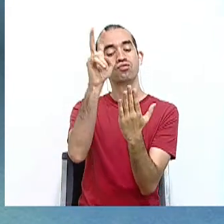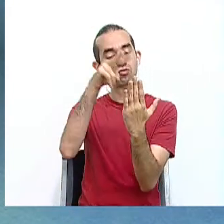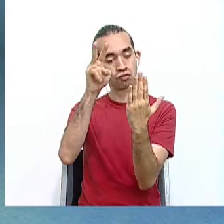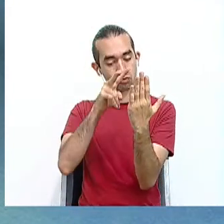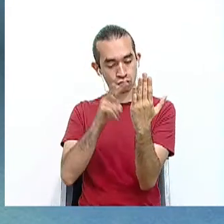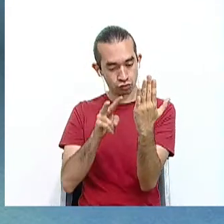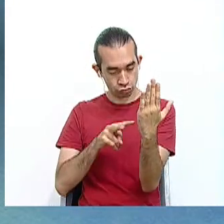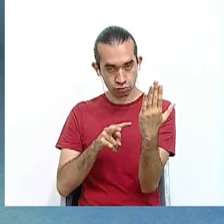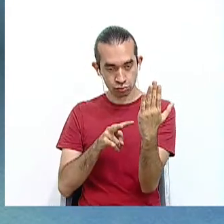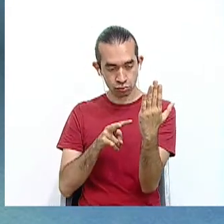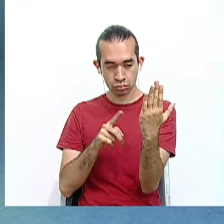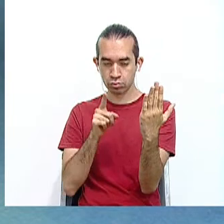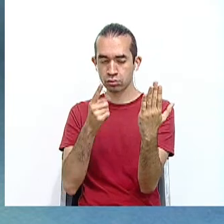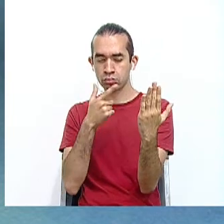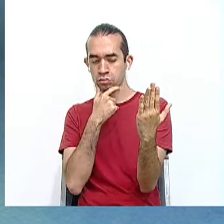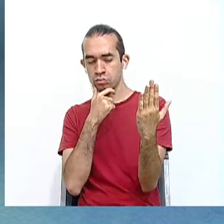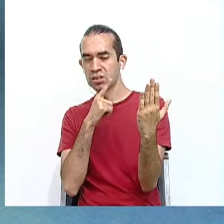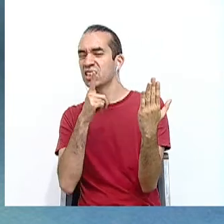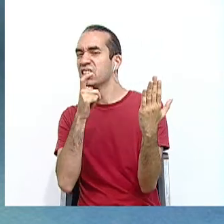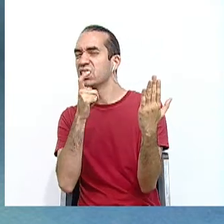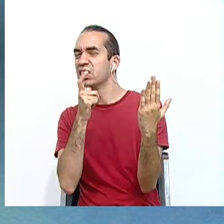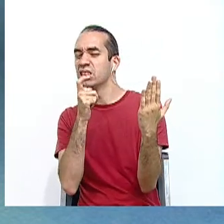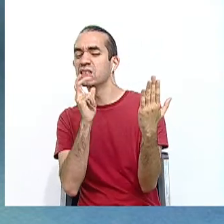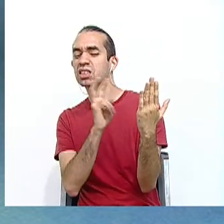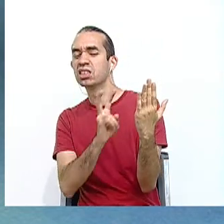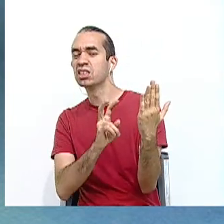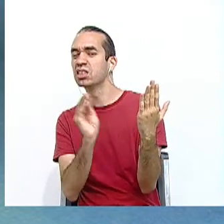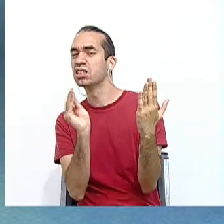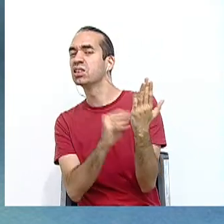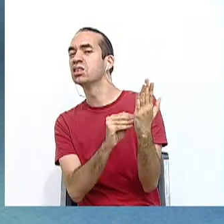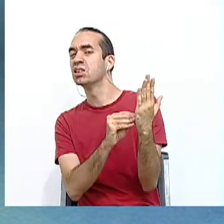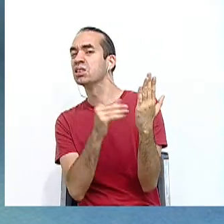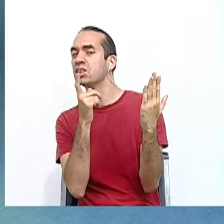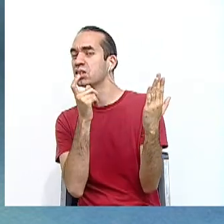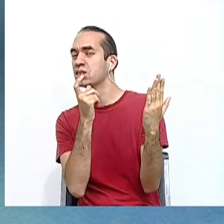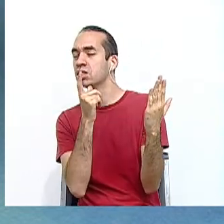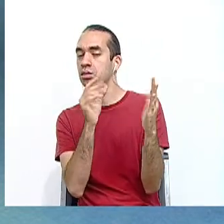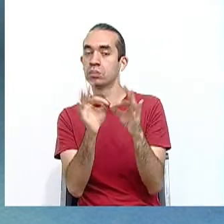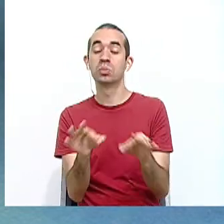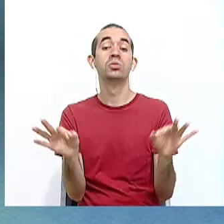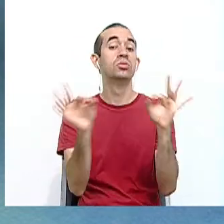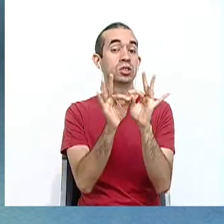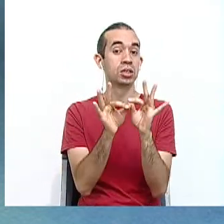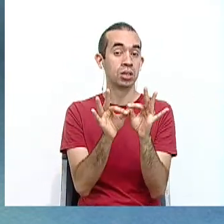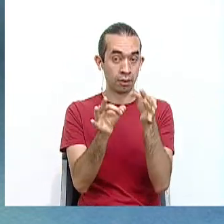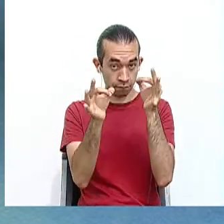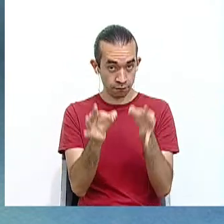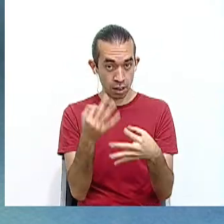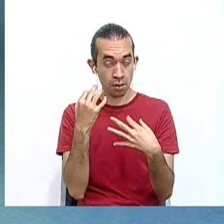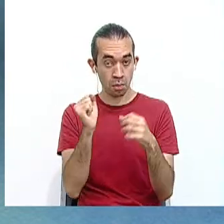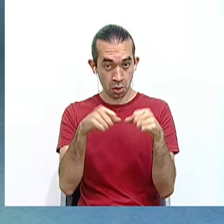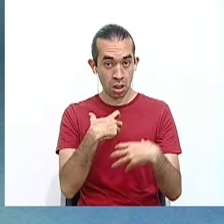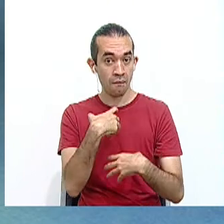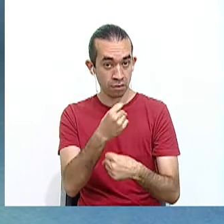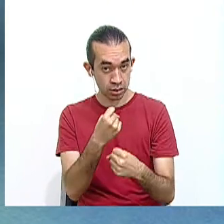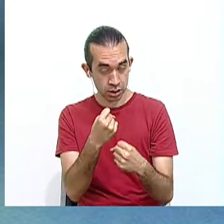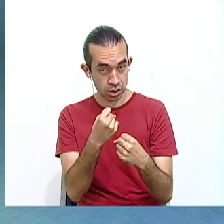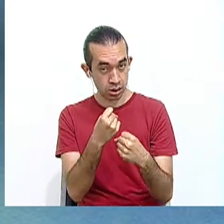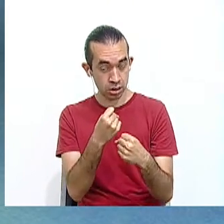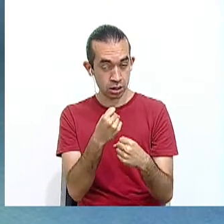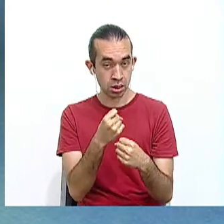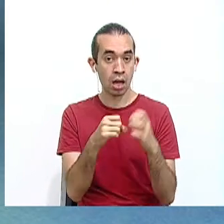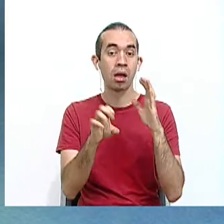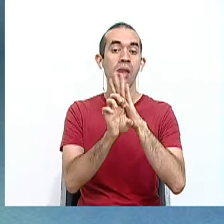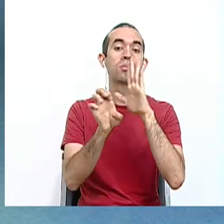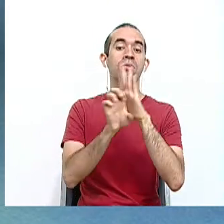información, revisemos quién la produce. Esto es muy importante. ¿Es una fuente fiable? Por ejemplo, si